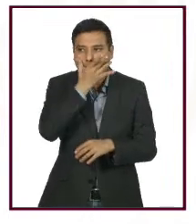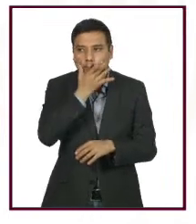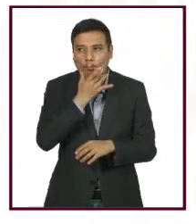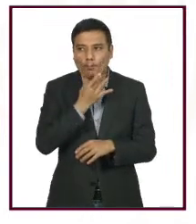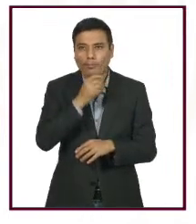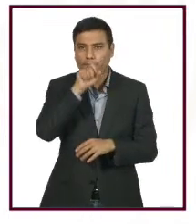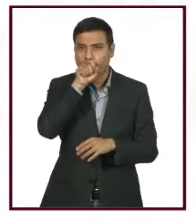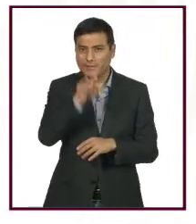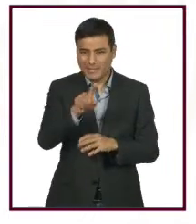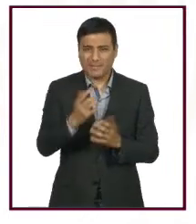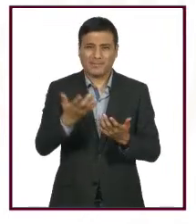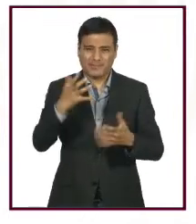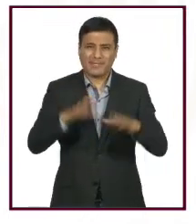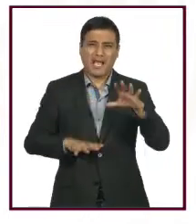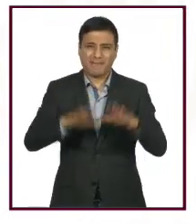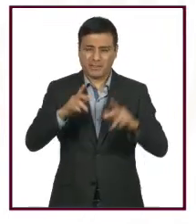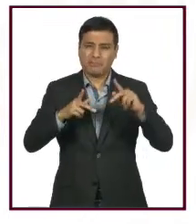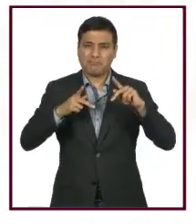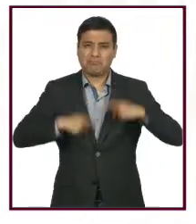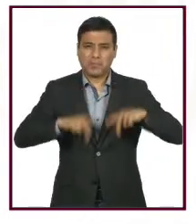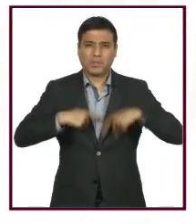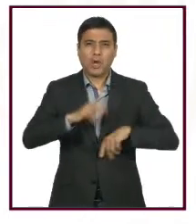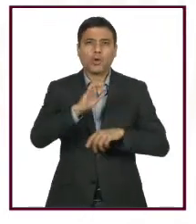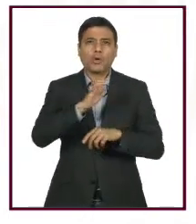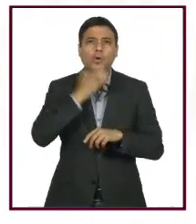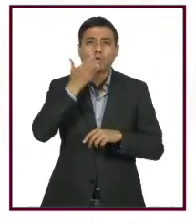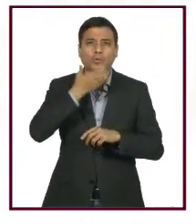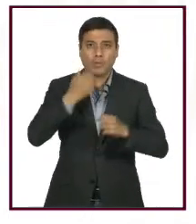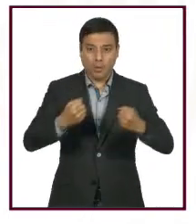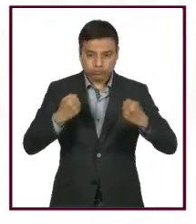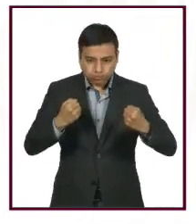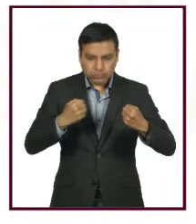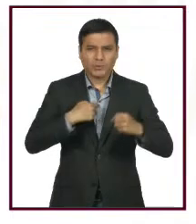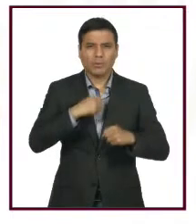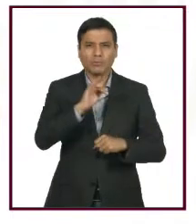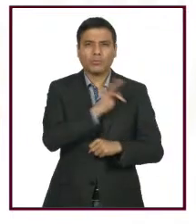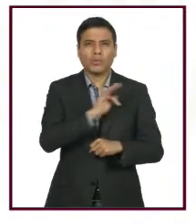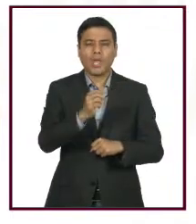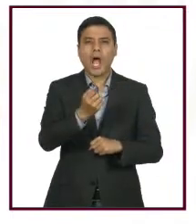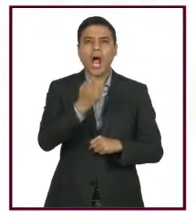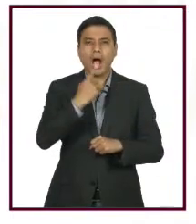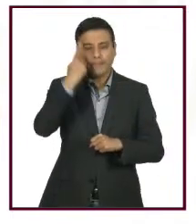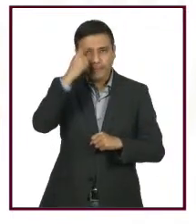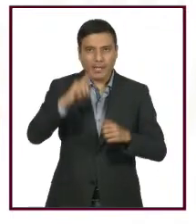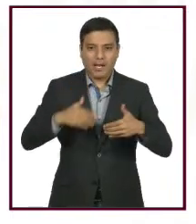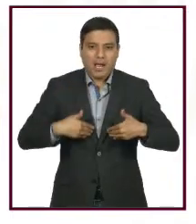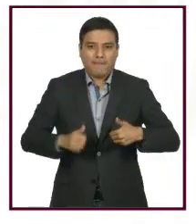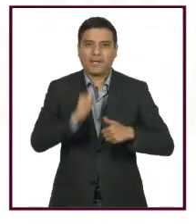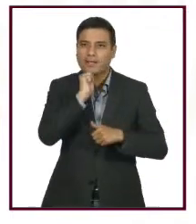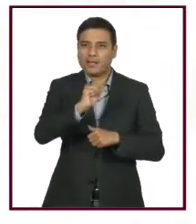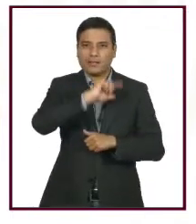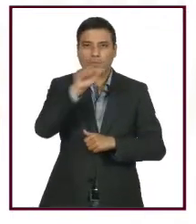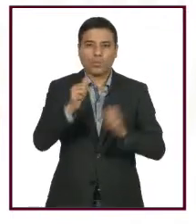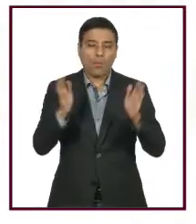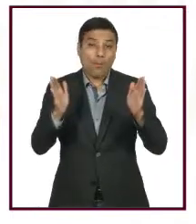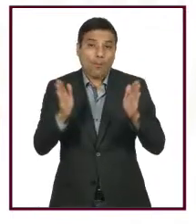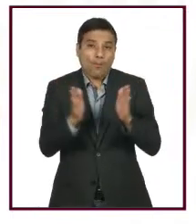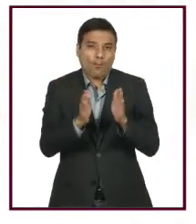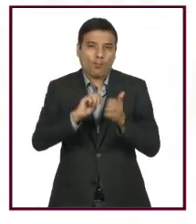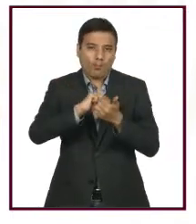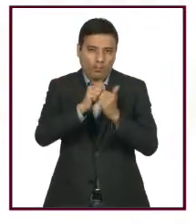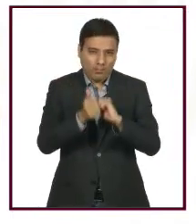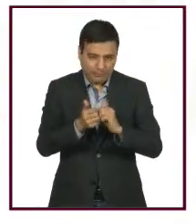utilizan este tipo de sustancias para disminuir de peso o quitar el apetito en algunos, por ejemplo, trastornos de alimentación.